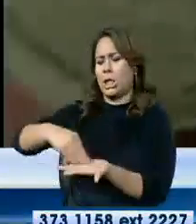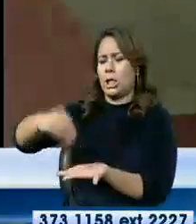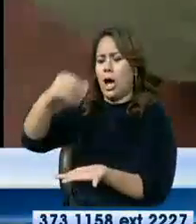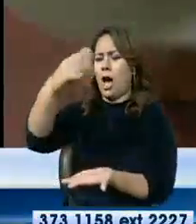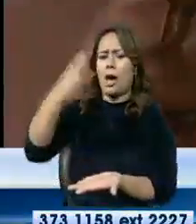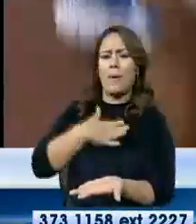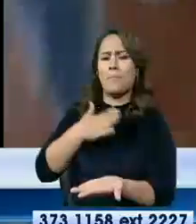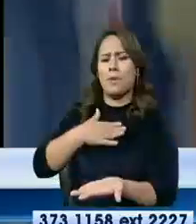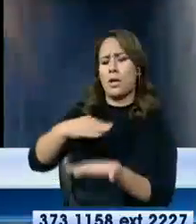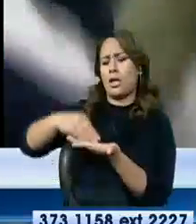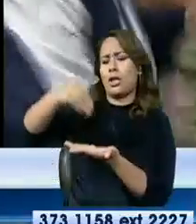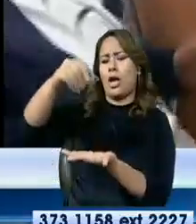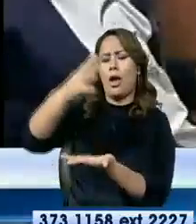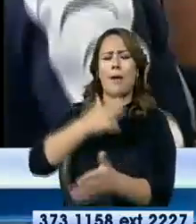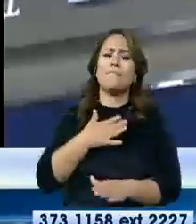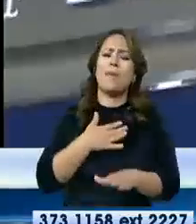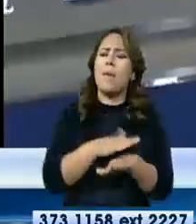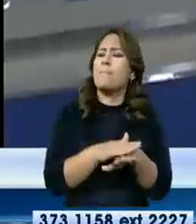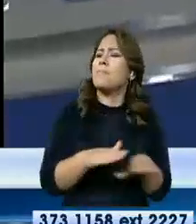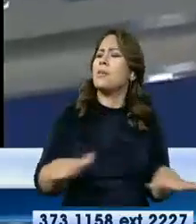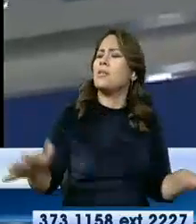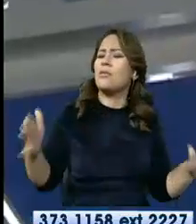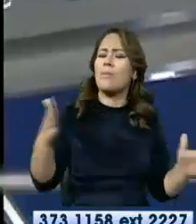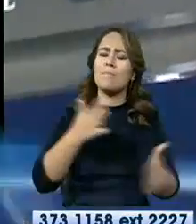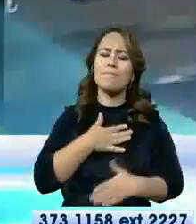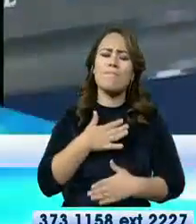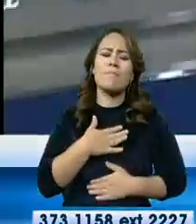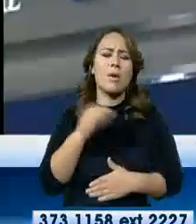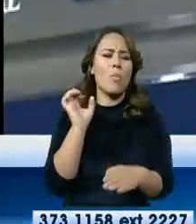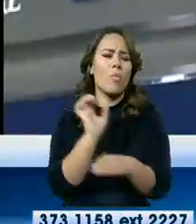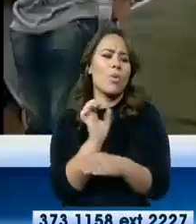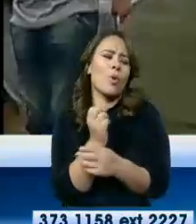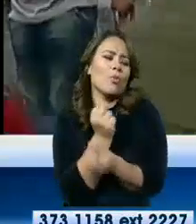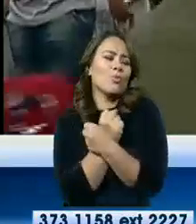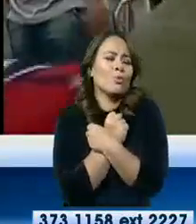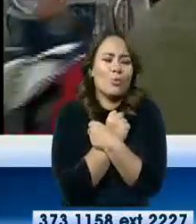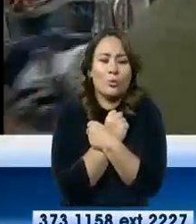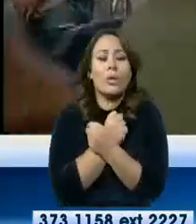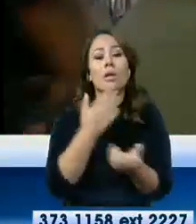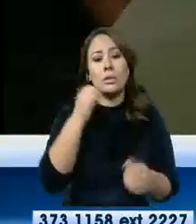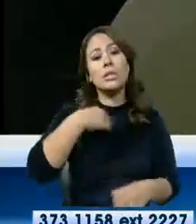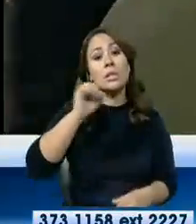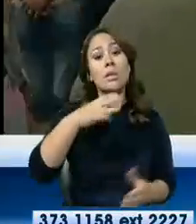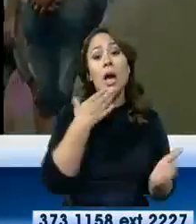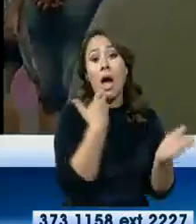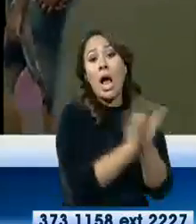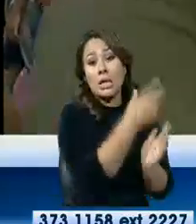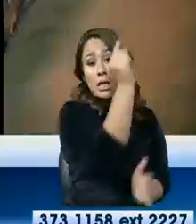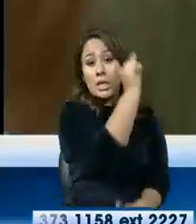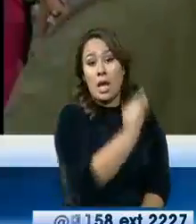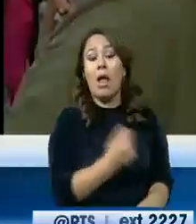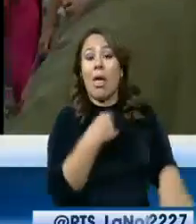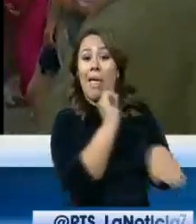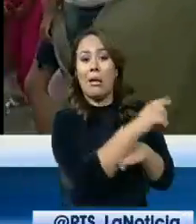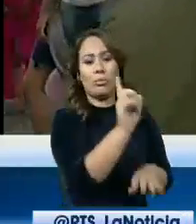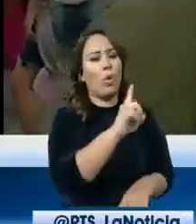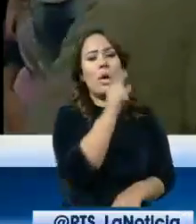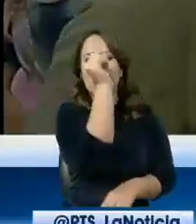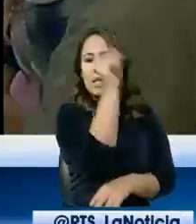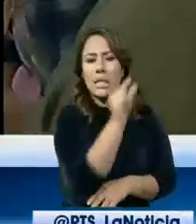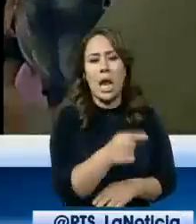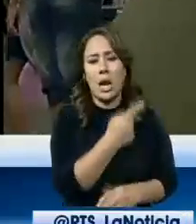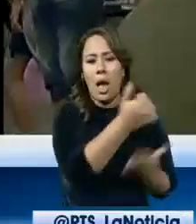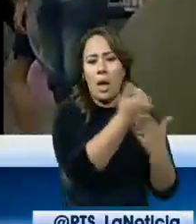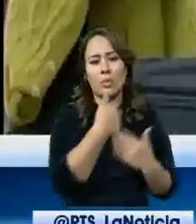esa! ¿Cuánto tiempo? ¡Ecuador, mi país! Pero igual le agradezco mucho a Italia porque es todo lo que me ha ayudado a ser lo que